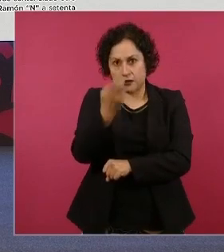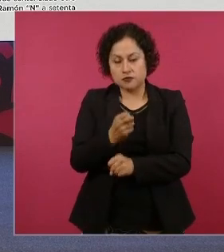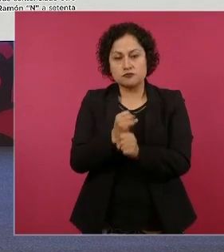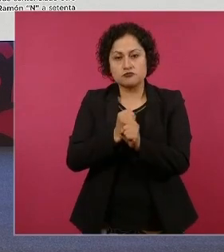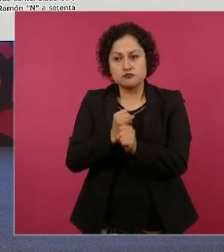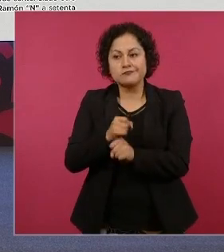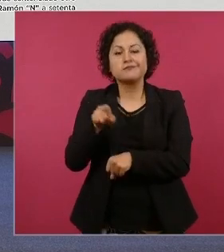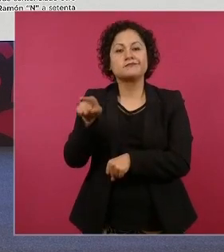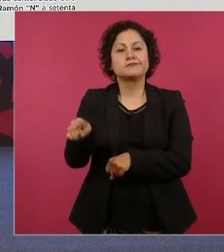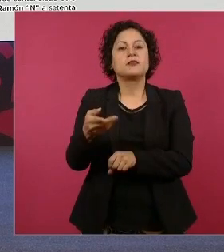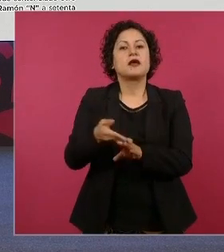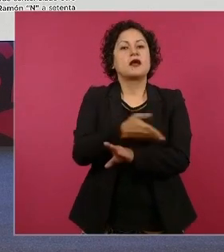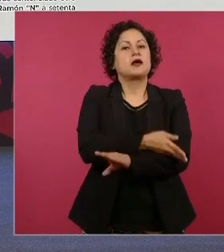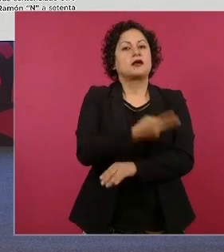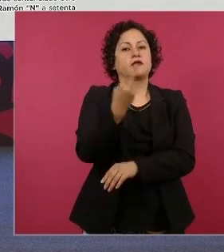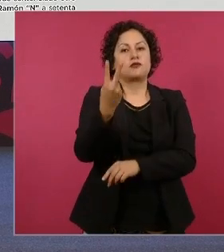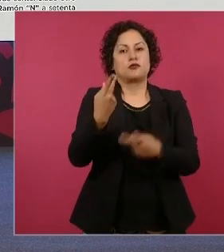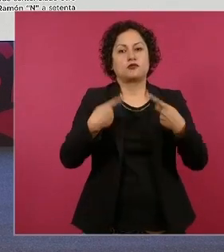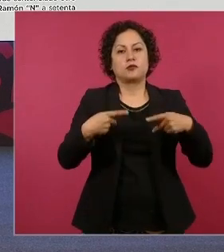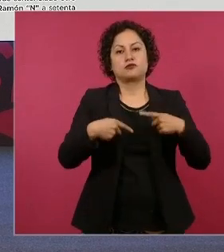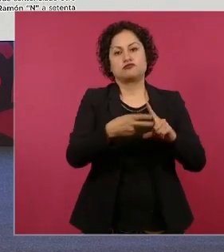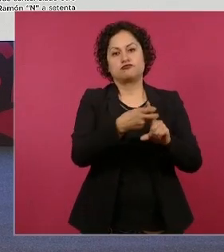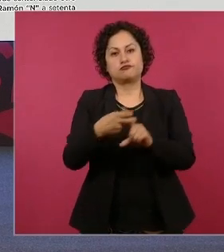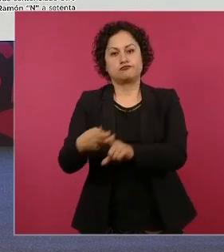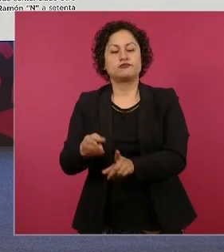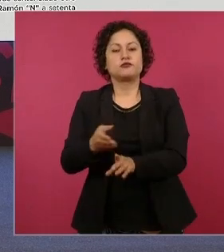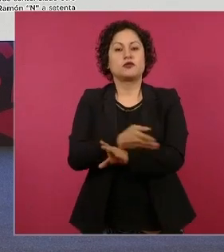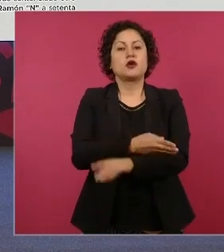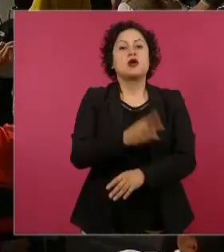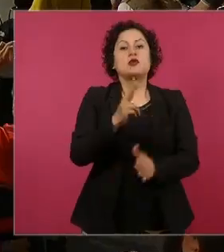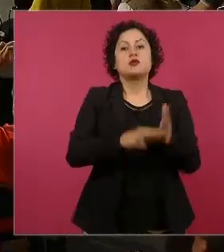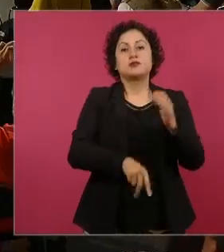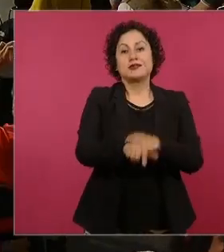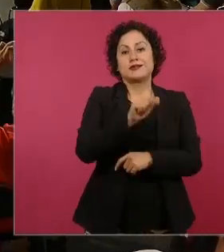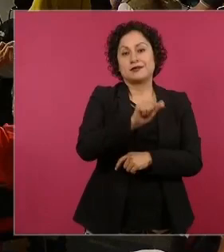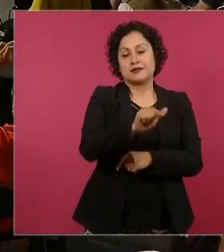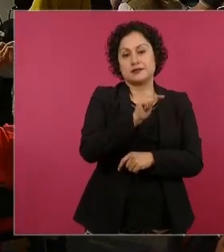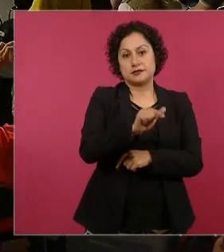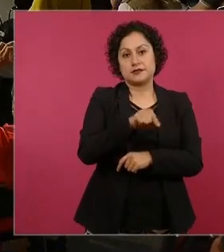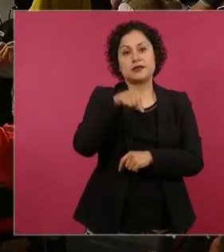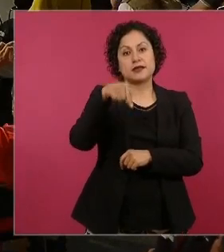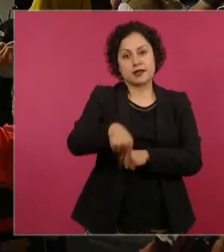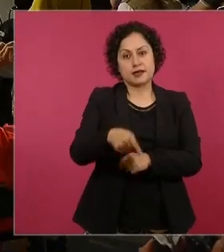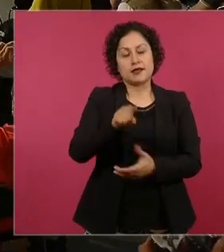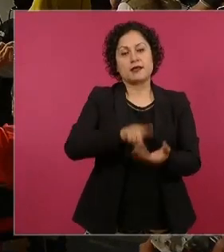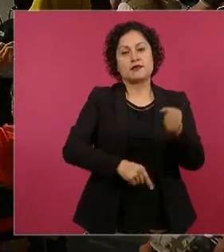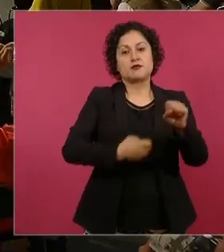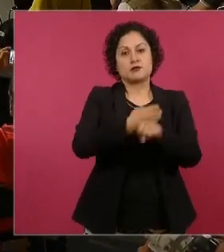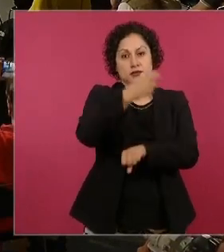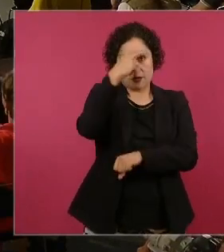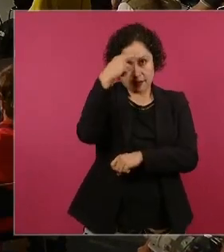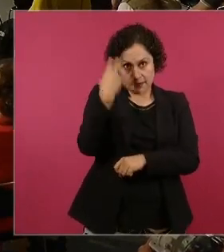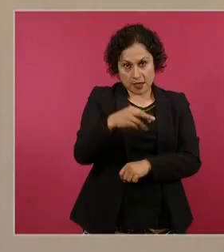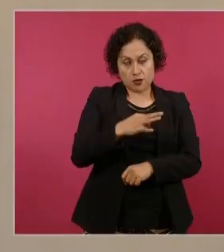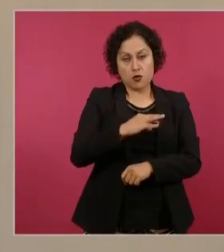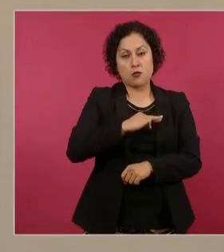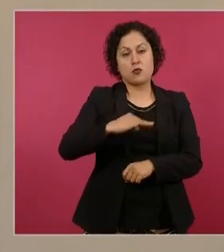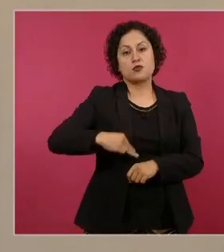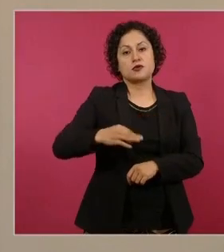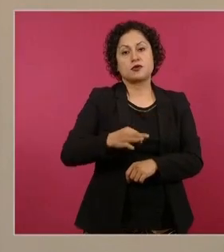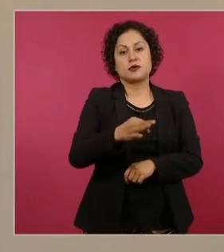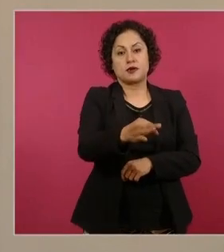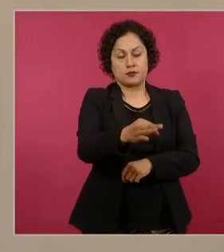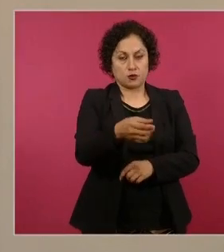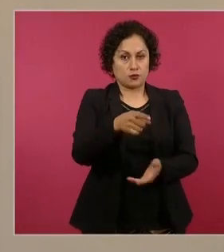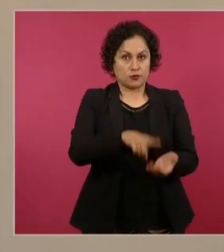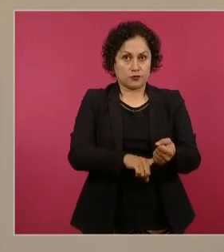personas en noviembre del 17, aquí en el municipio de Ecatepec, Estado de México, de acuerdo con las